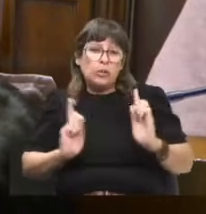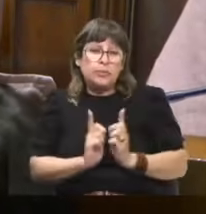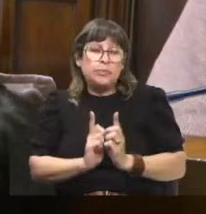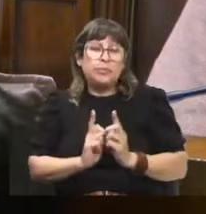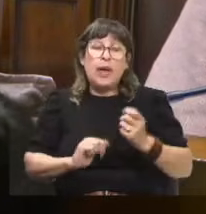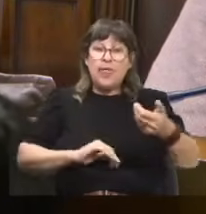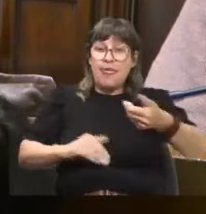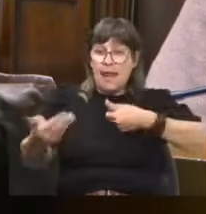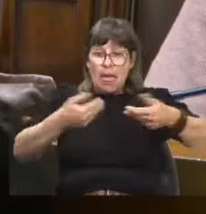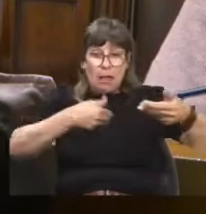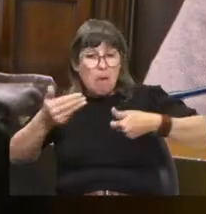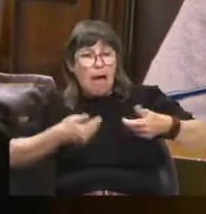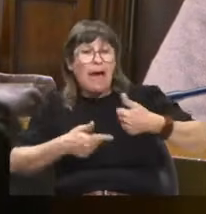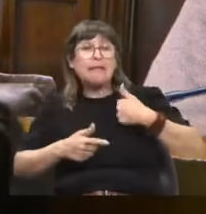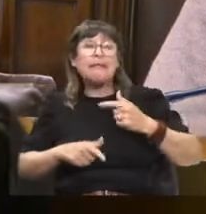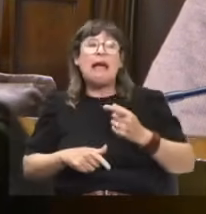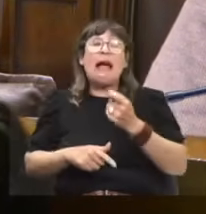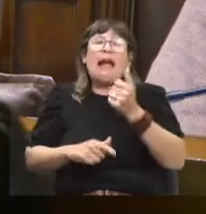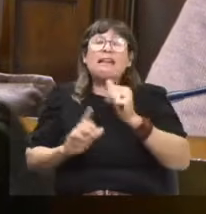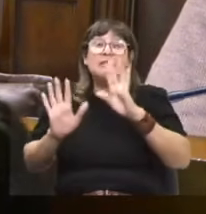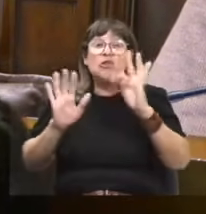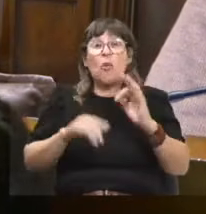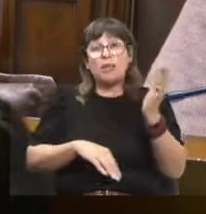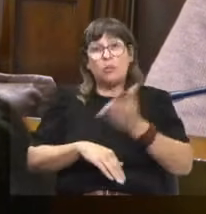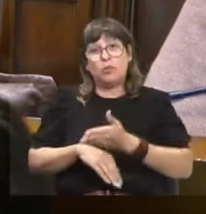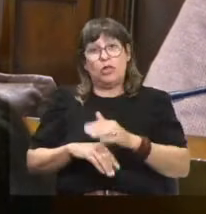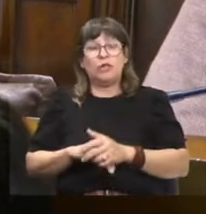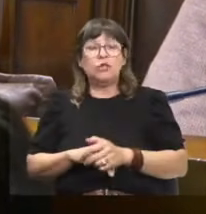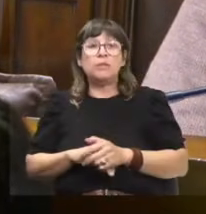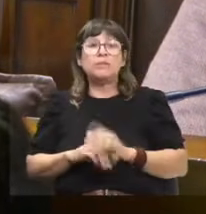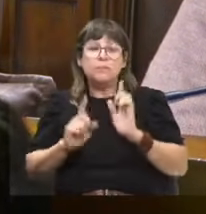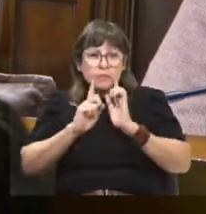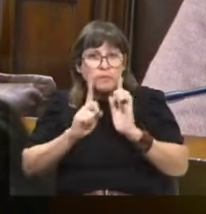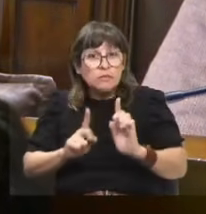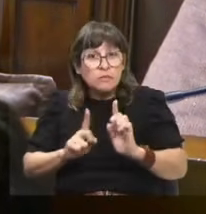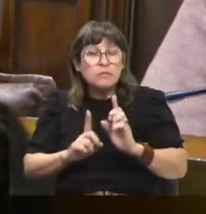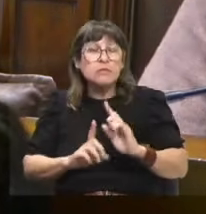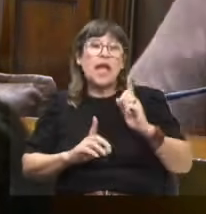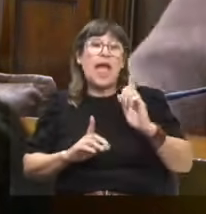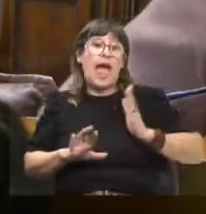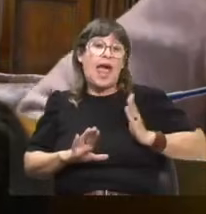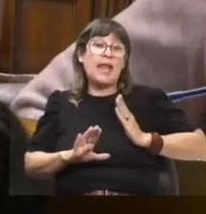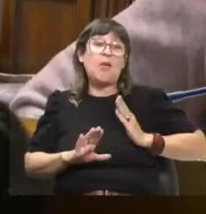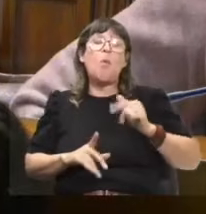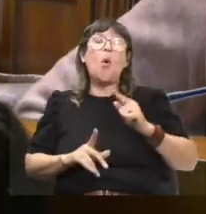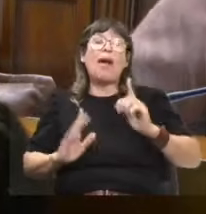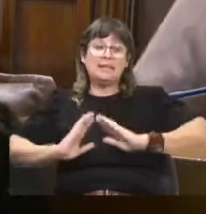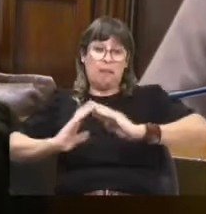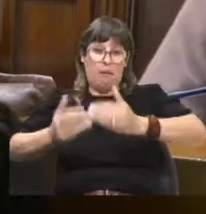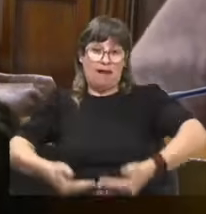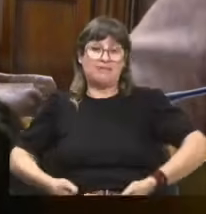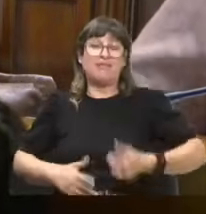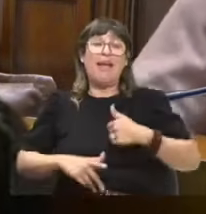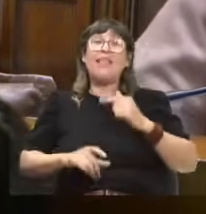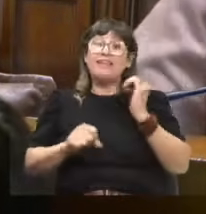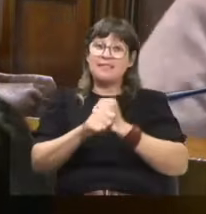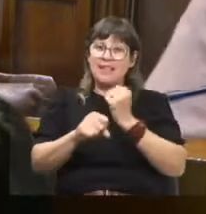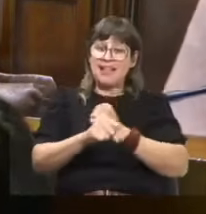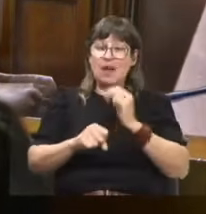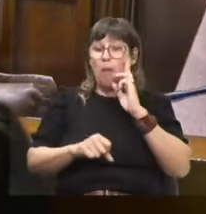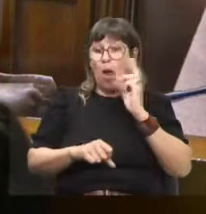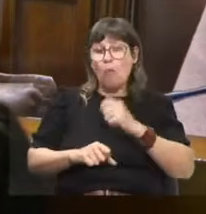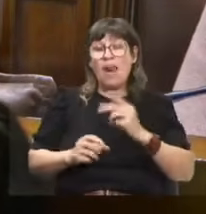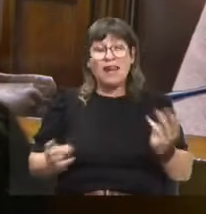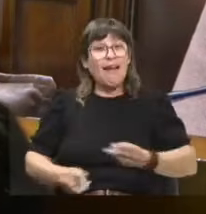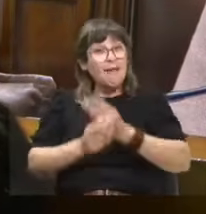demanda en casi de un 90%. En la atención a las mujeres embarazadas se está trabajando en un plan